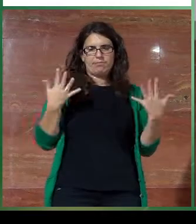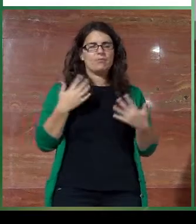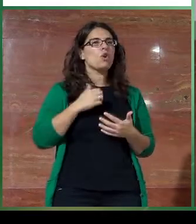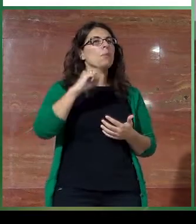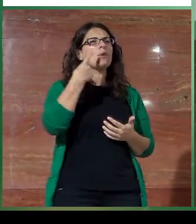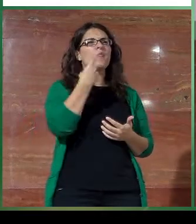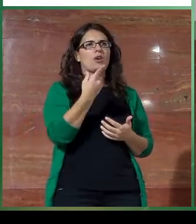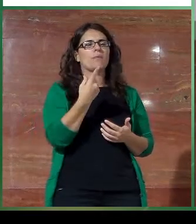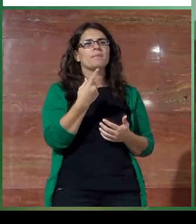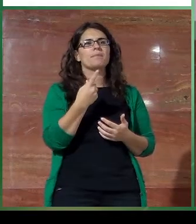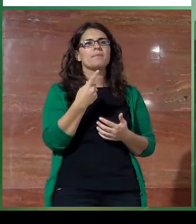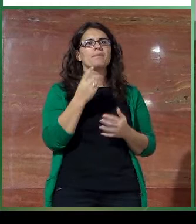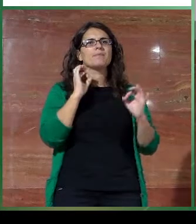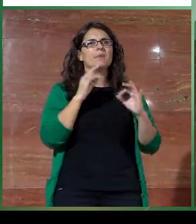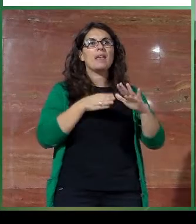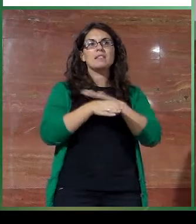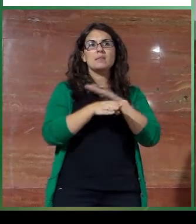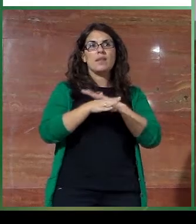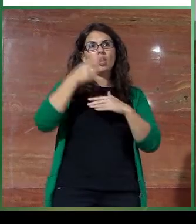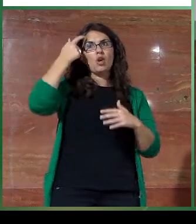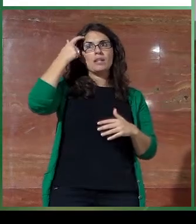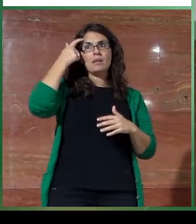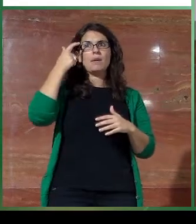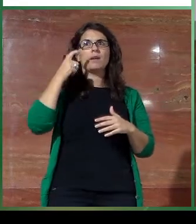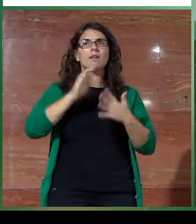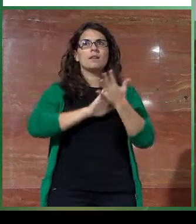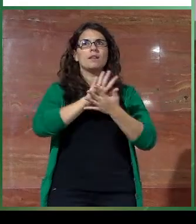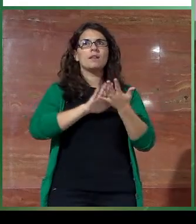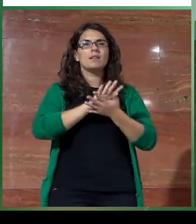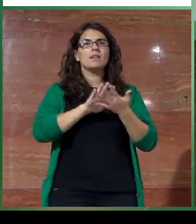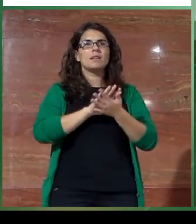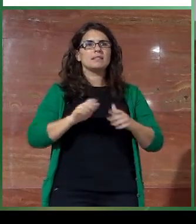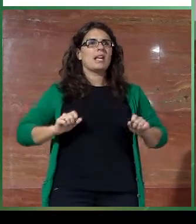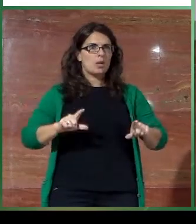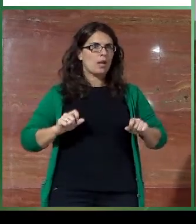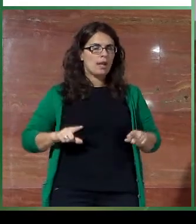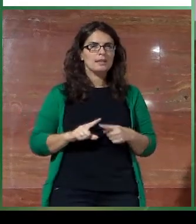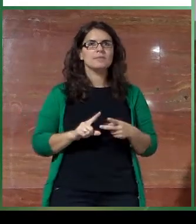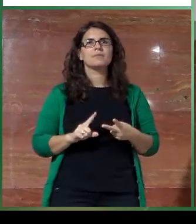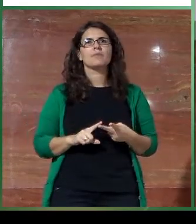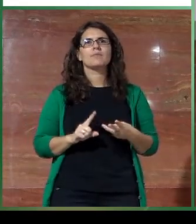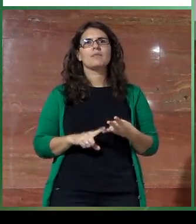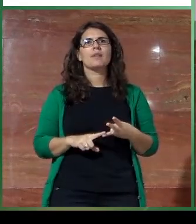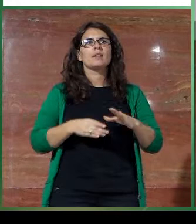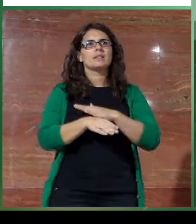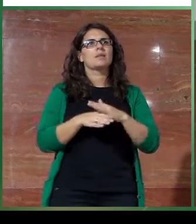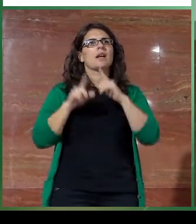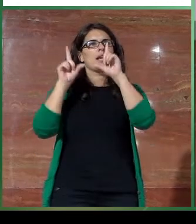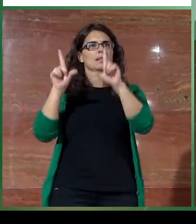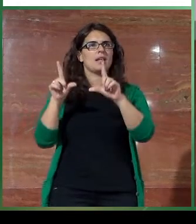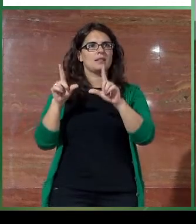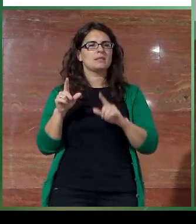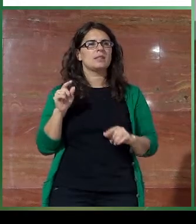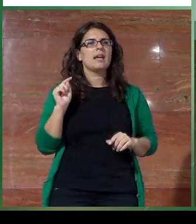es, hablamos de accesibilidad cognitiva, hablamos de accesibilidad y silla de ruedas, hablamos de accesibilidad y unos carteles, eso es